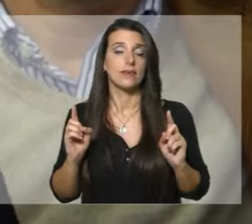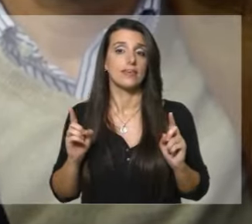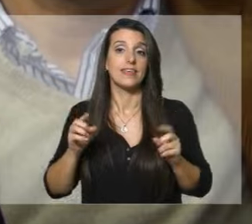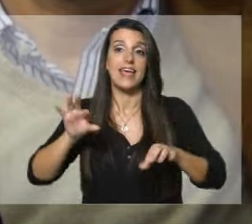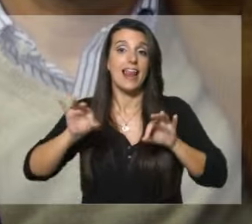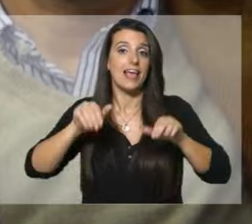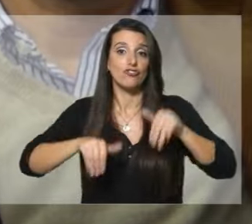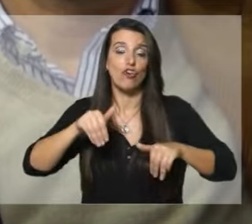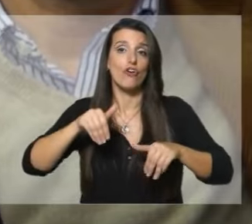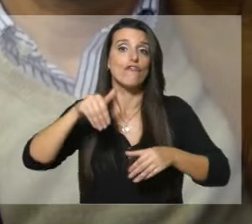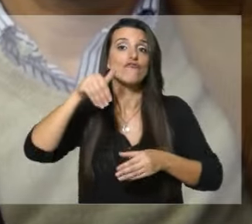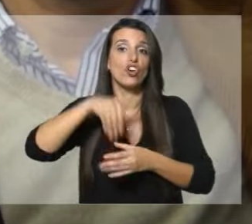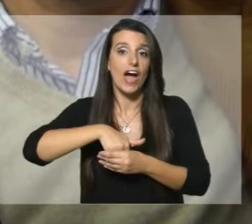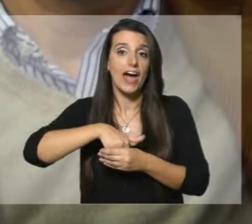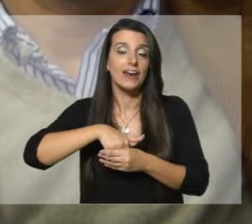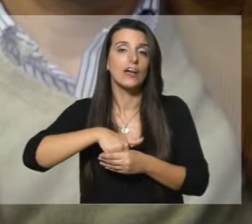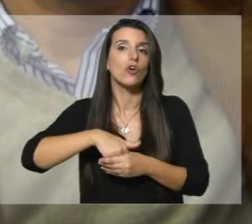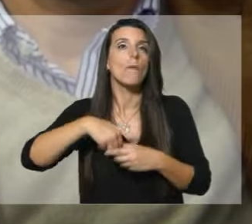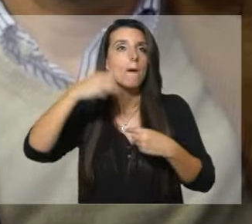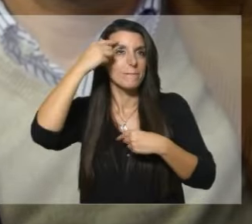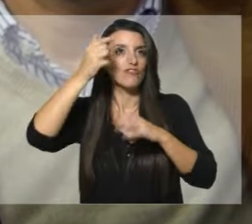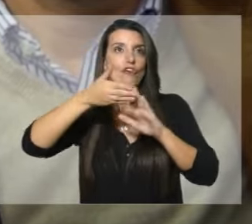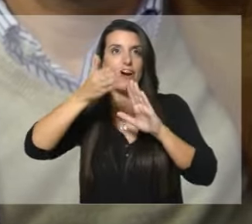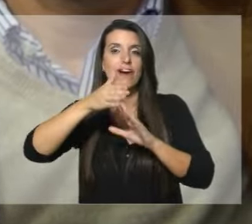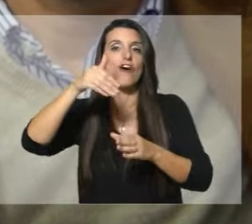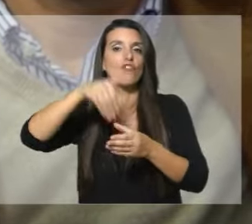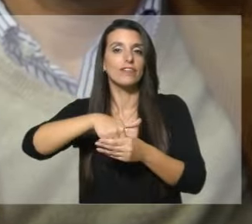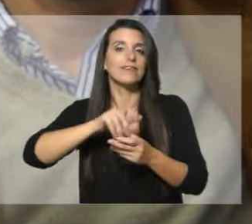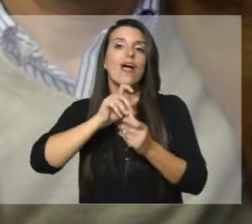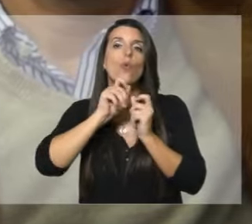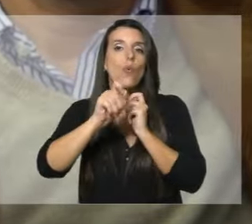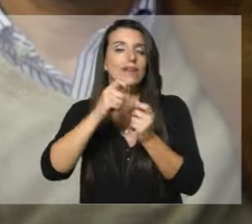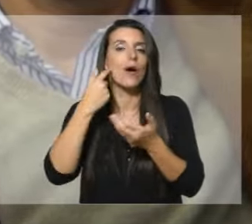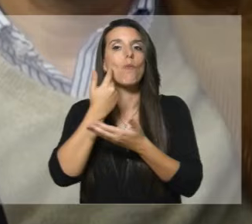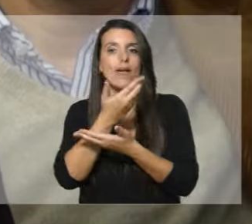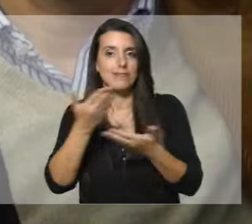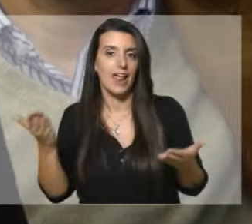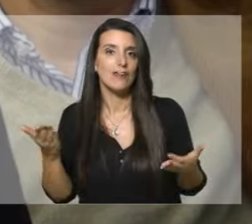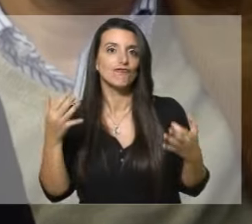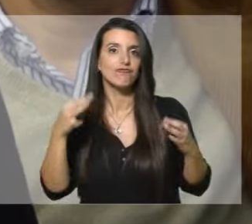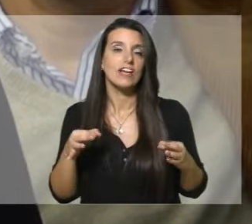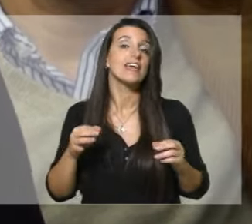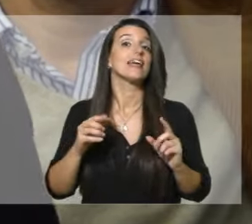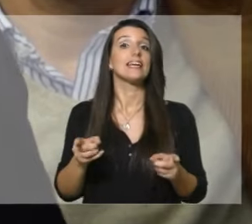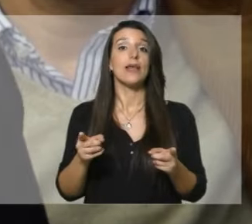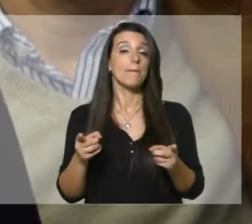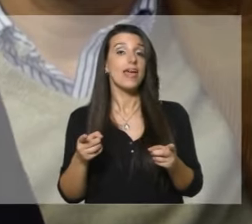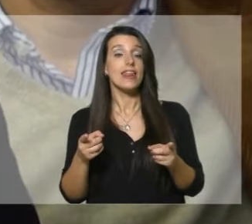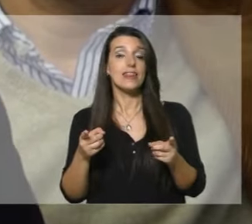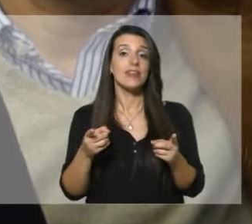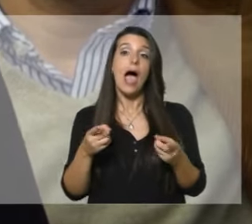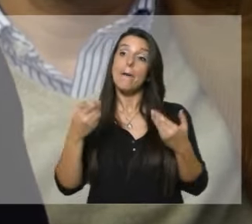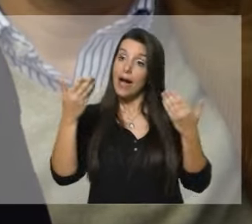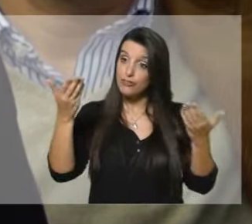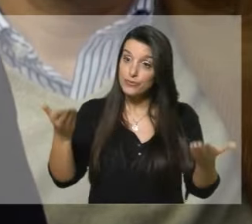elecciones votar eh Como pienso que va a votar ya las encuestas lo están demostrando y y ha sido amable